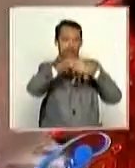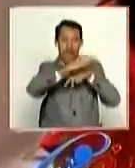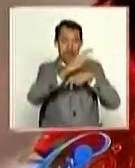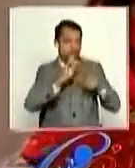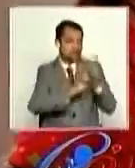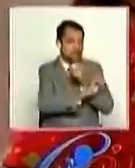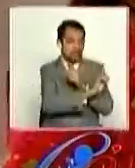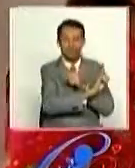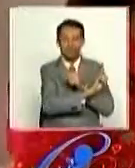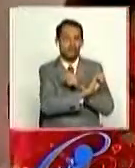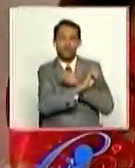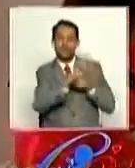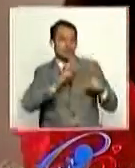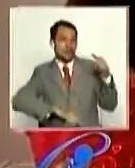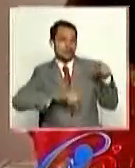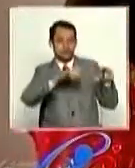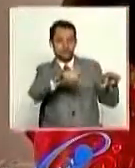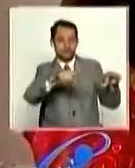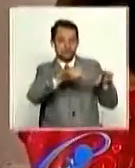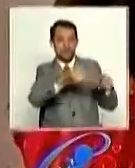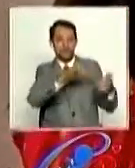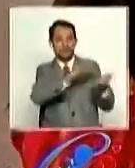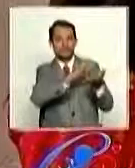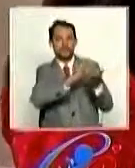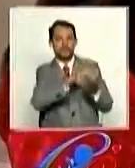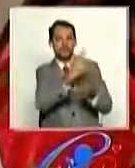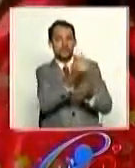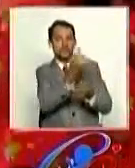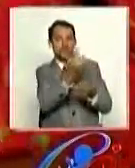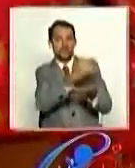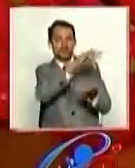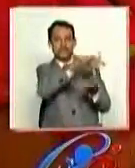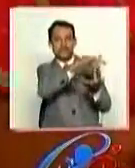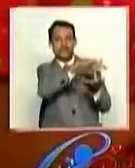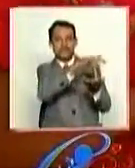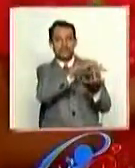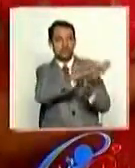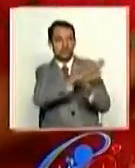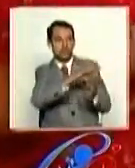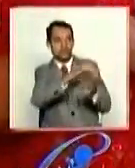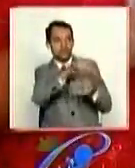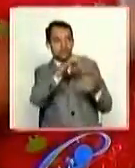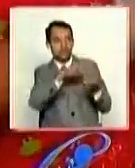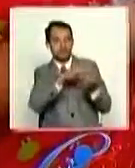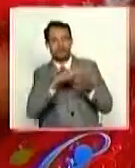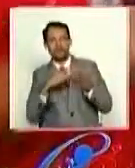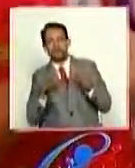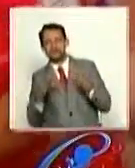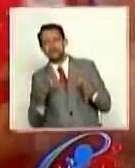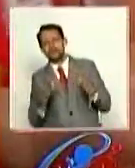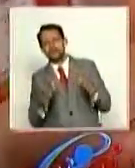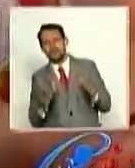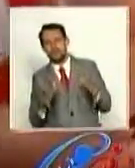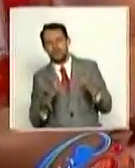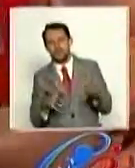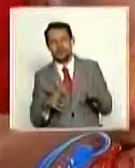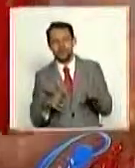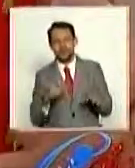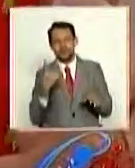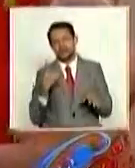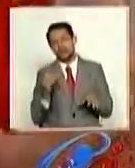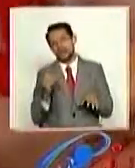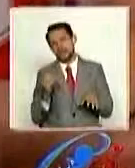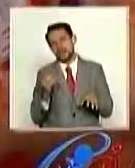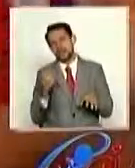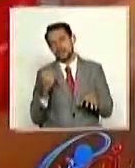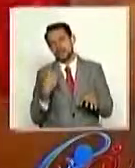La radiografía, el tiempo de toma de la radiografía son más aproximadamente unos 20